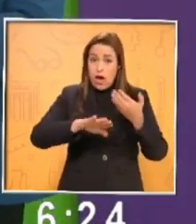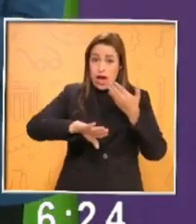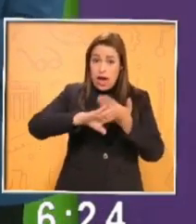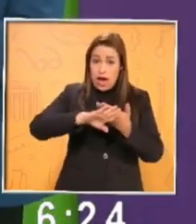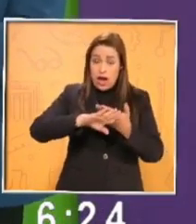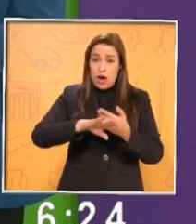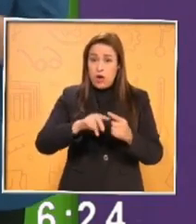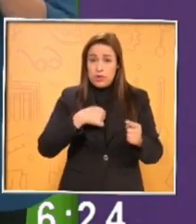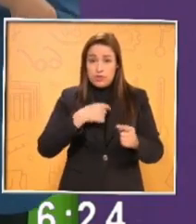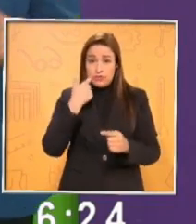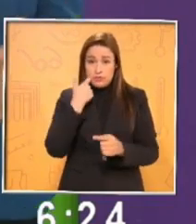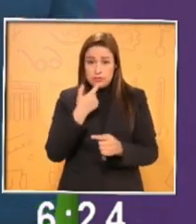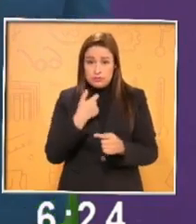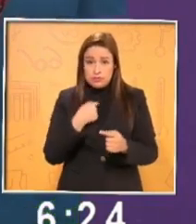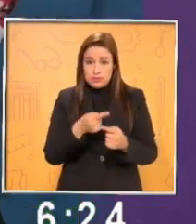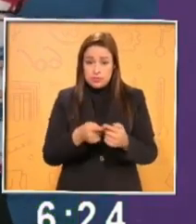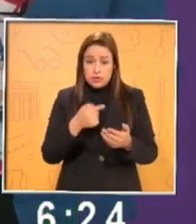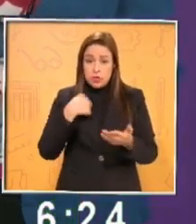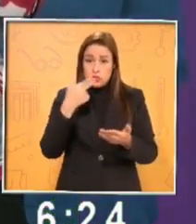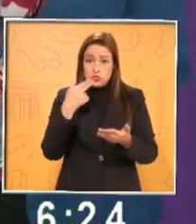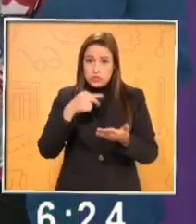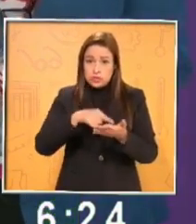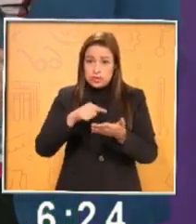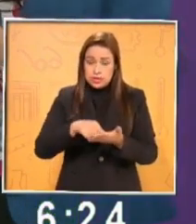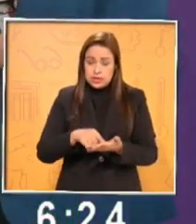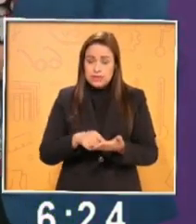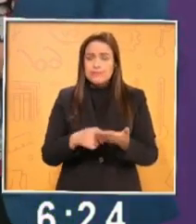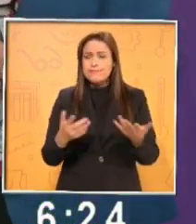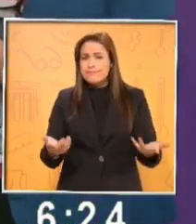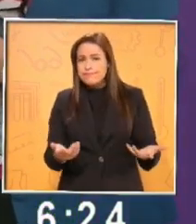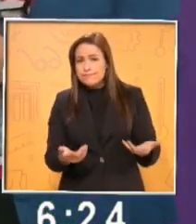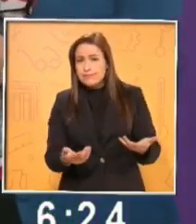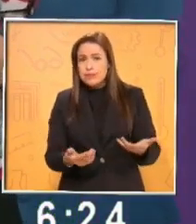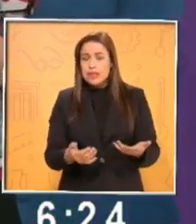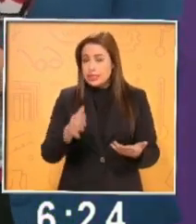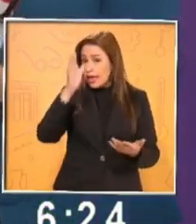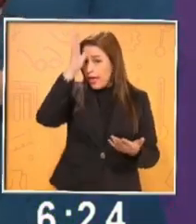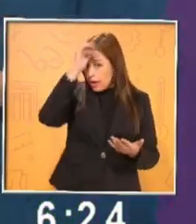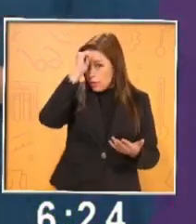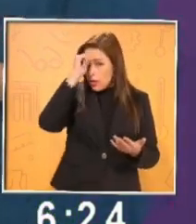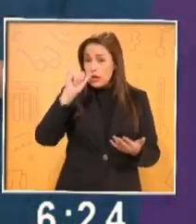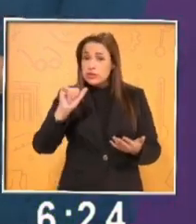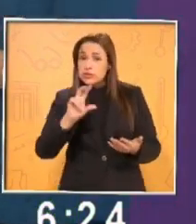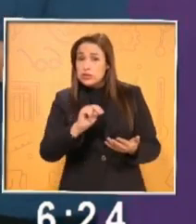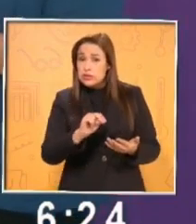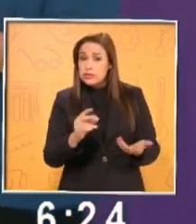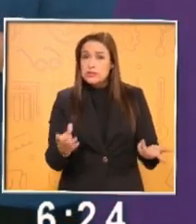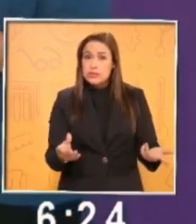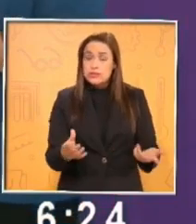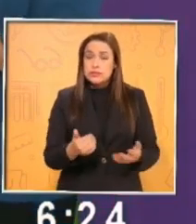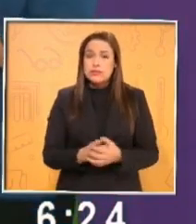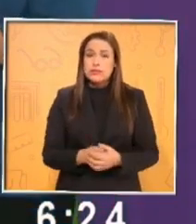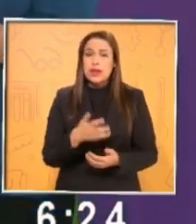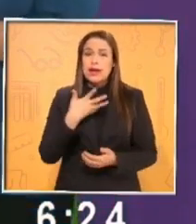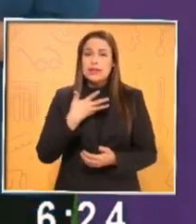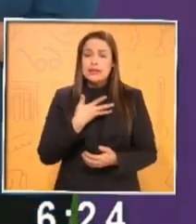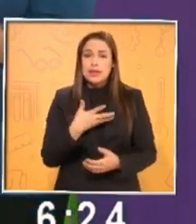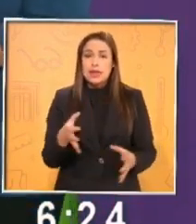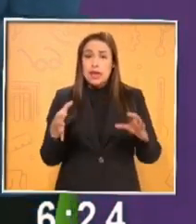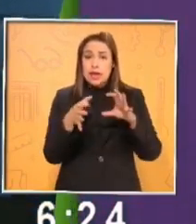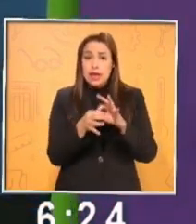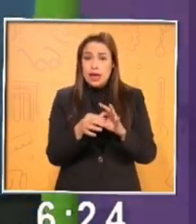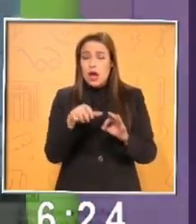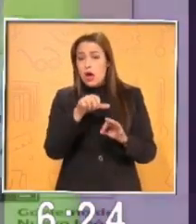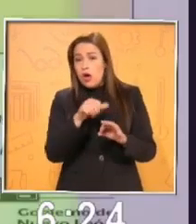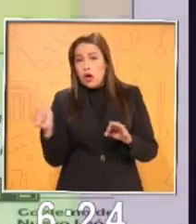de acuerdo con la opinión que ustedes ya tienen registrada o no está de acuerdo? Tiene marcado un nexo, otro